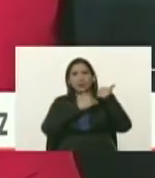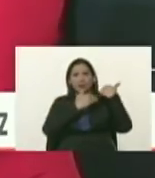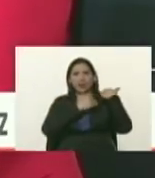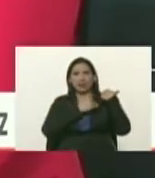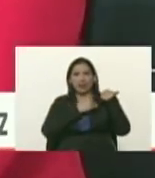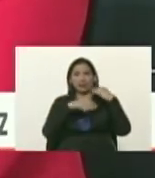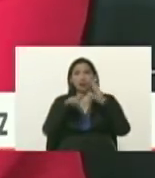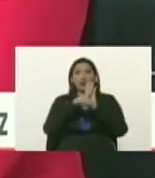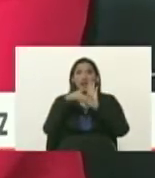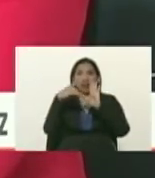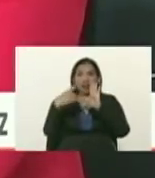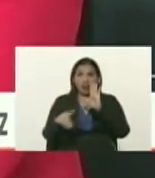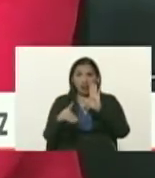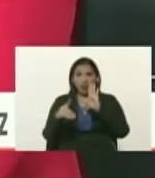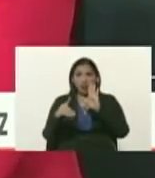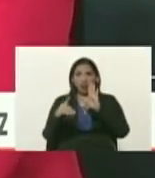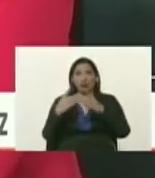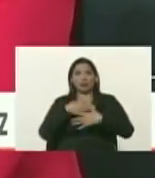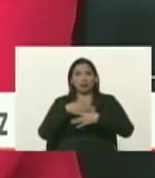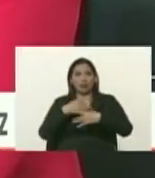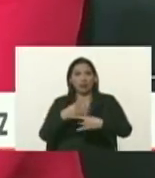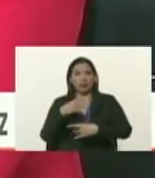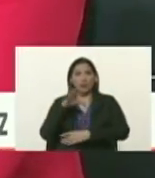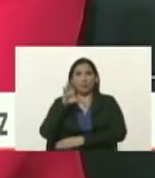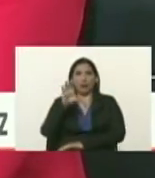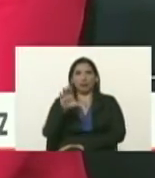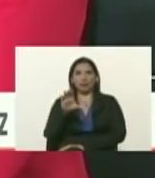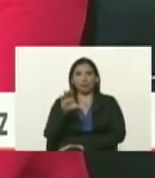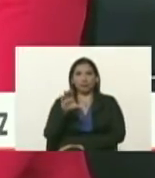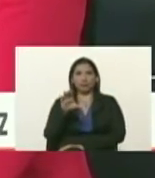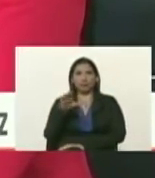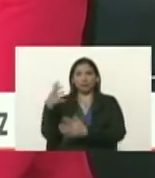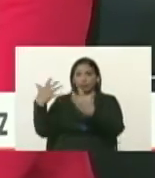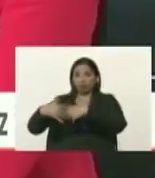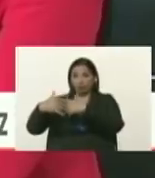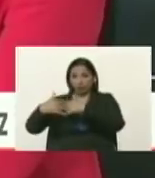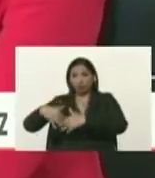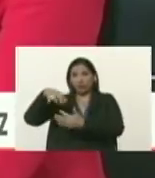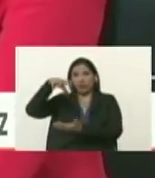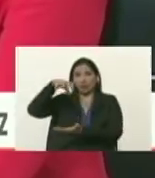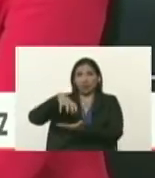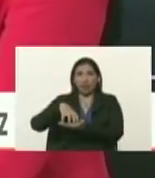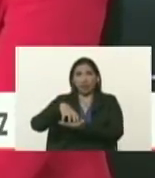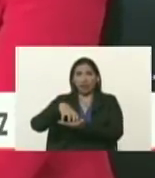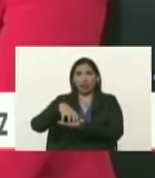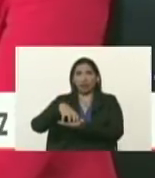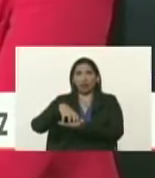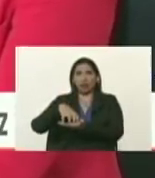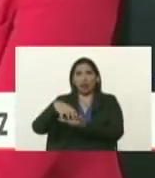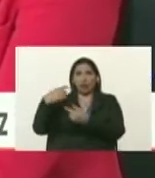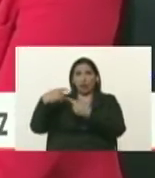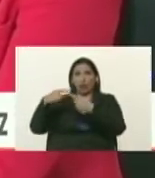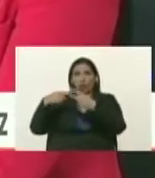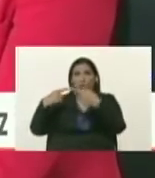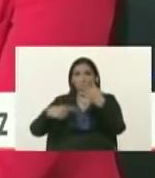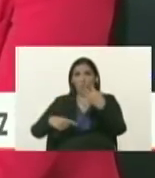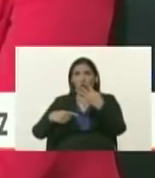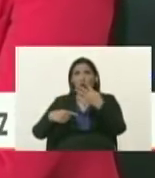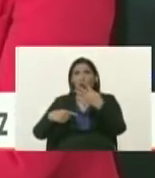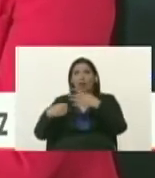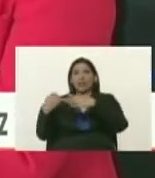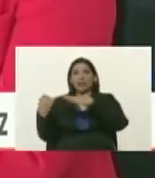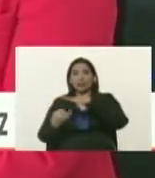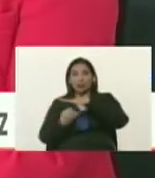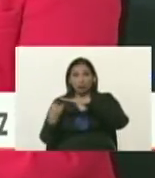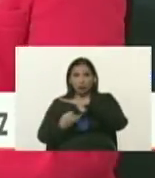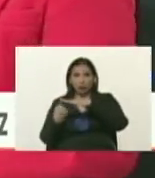derechos e intereses de la República, de las empresas del Estado y de los demás entes descentralizados de